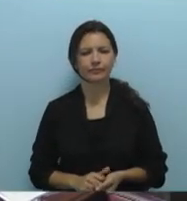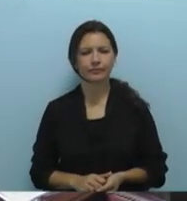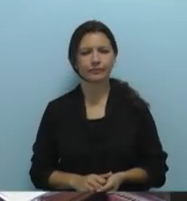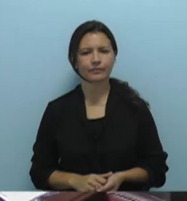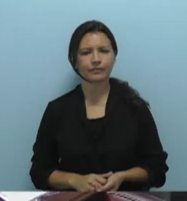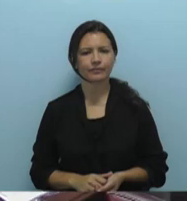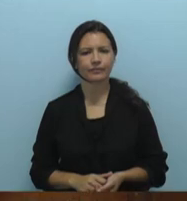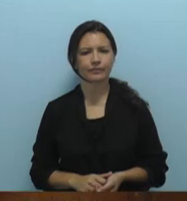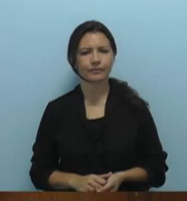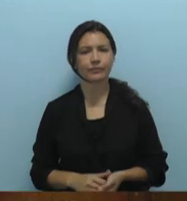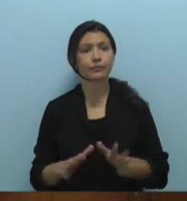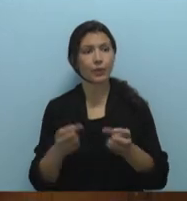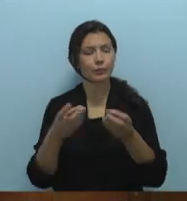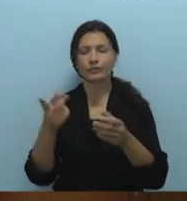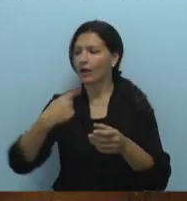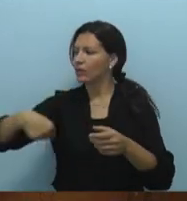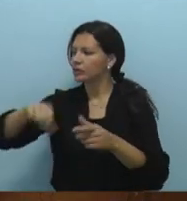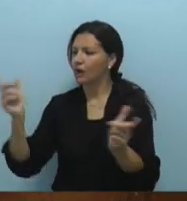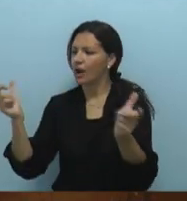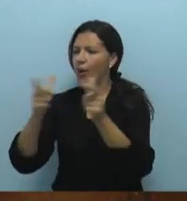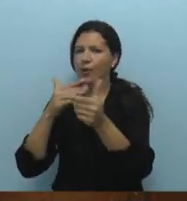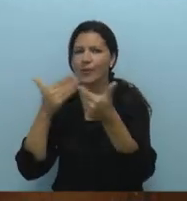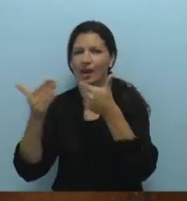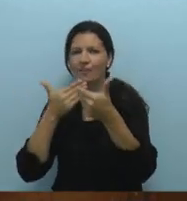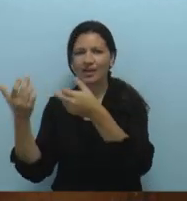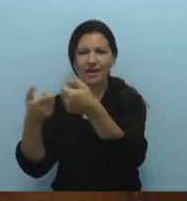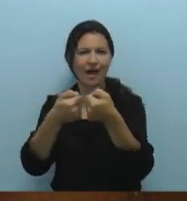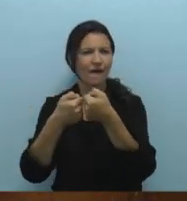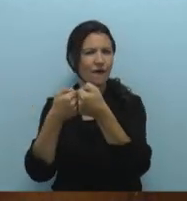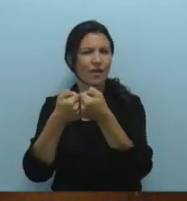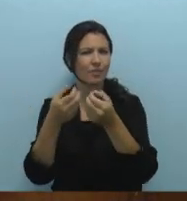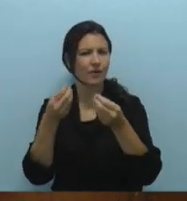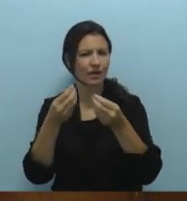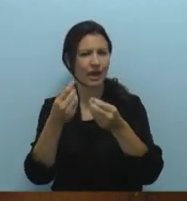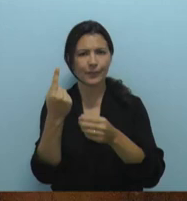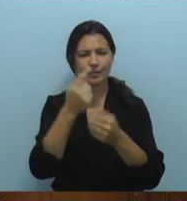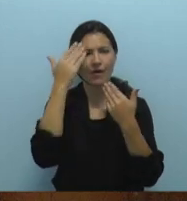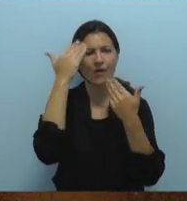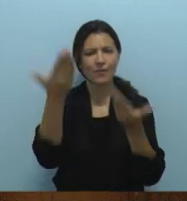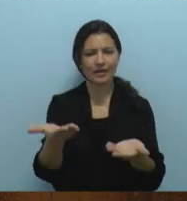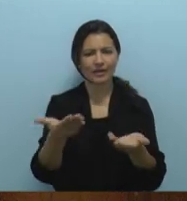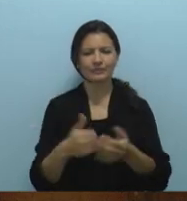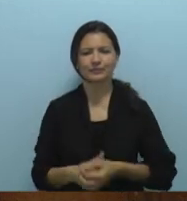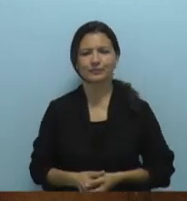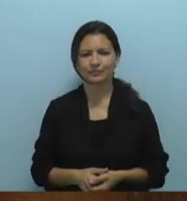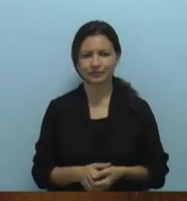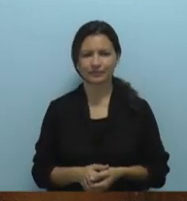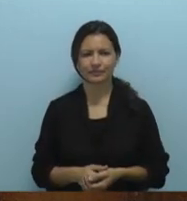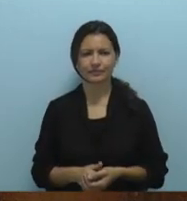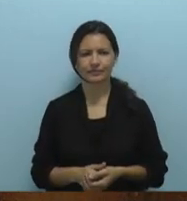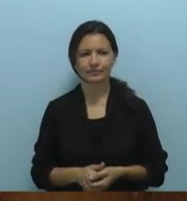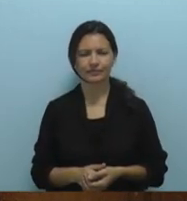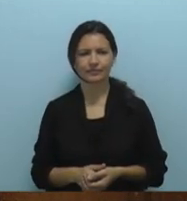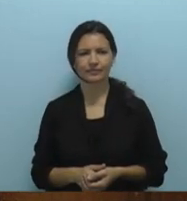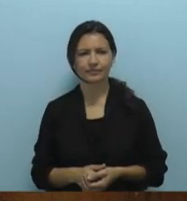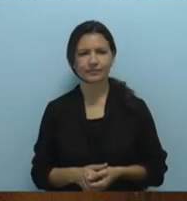En virtud de lo acordado en la labor parlamentaria, corresponde realizar homenajes. Tiene la palabra el diputado José